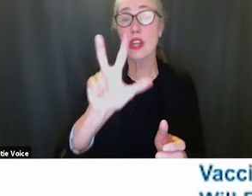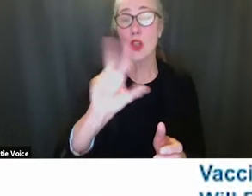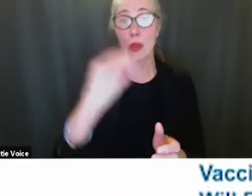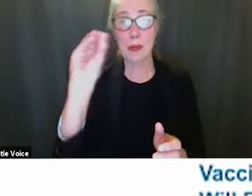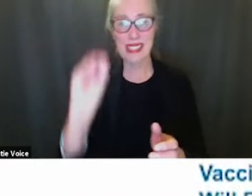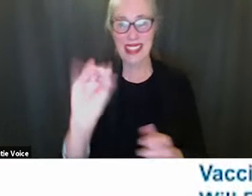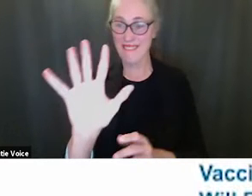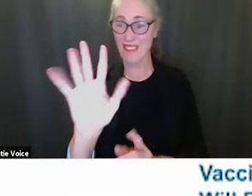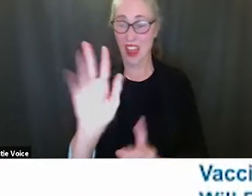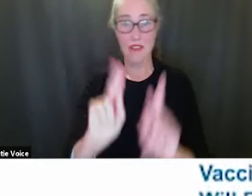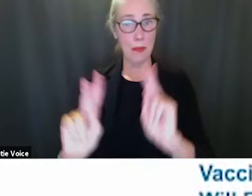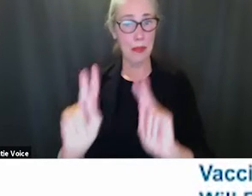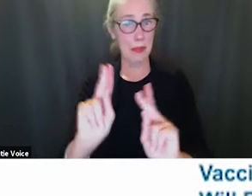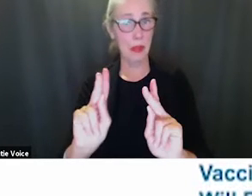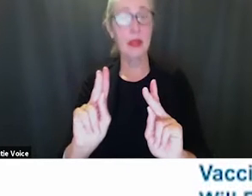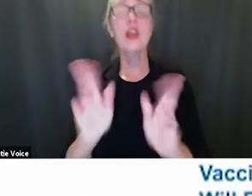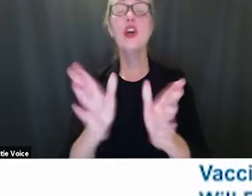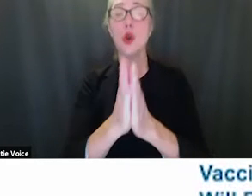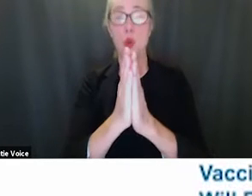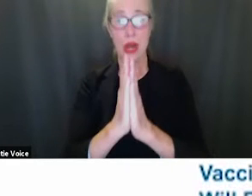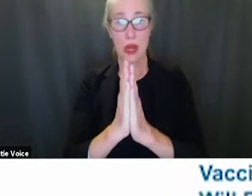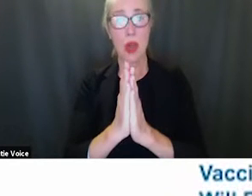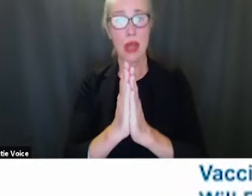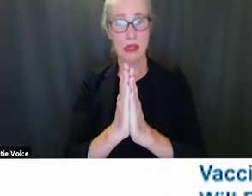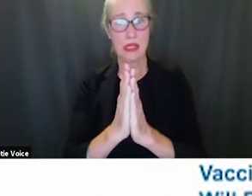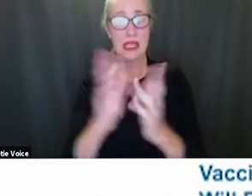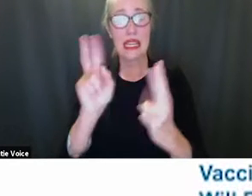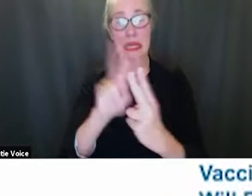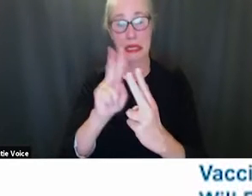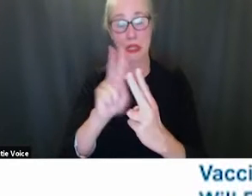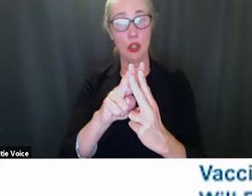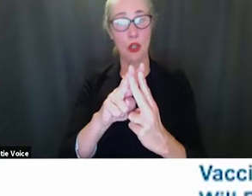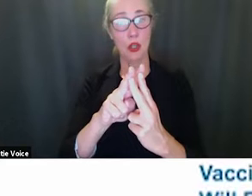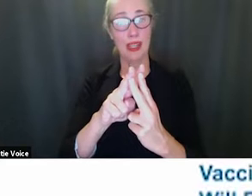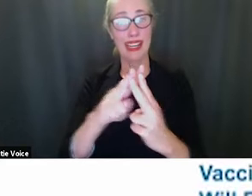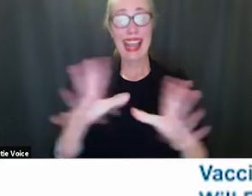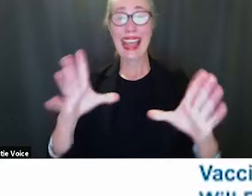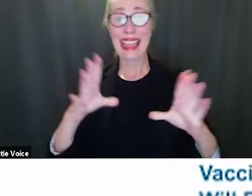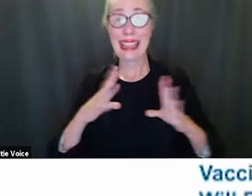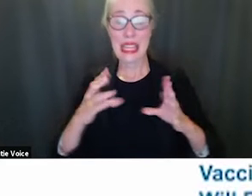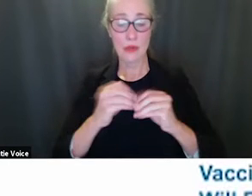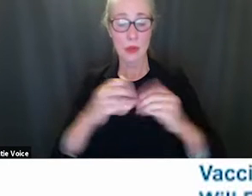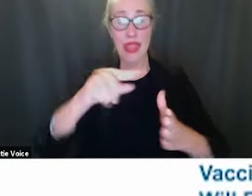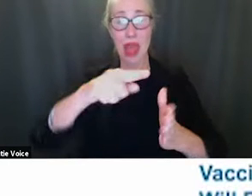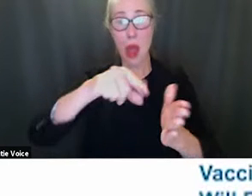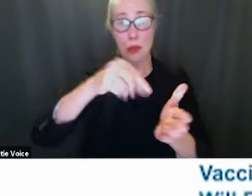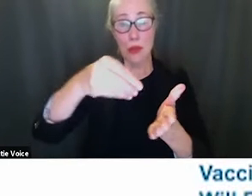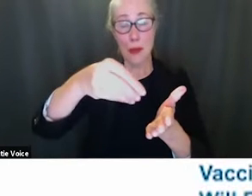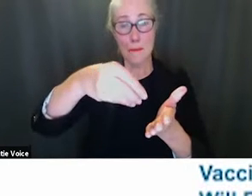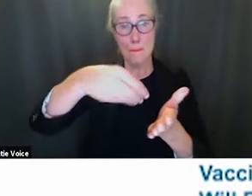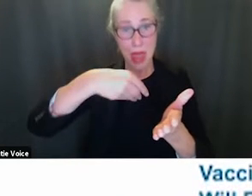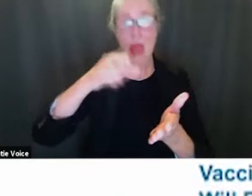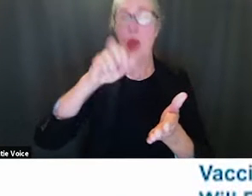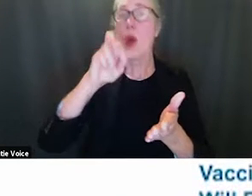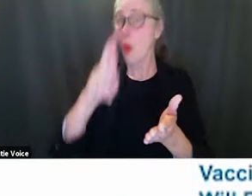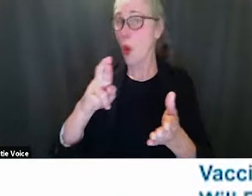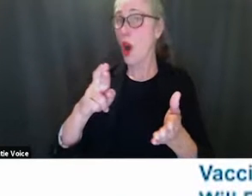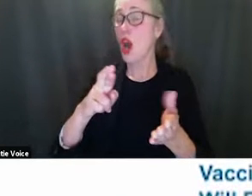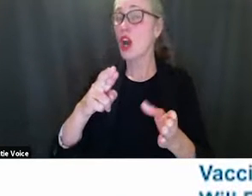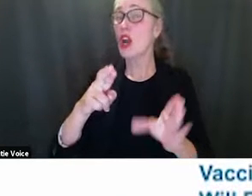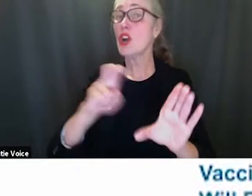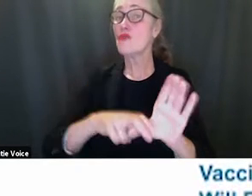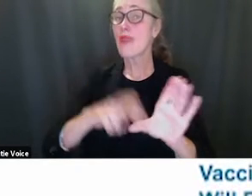0.3%, 5 personas han solicitado renunciar o estar bajo licencia de